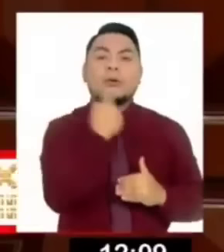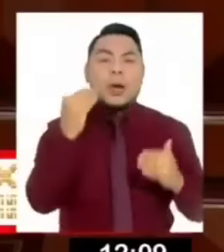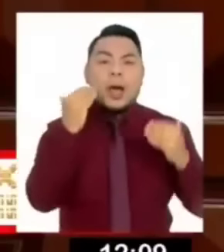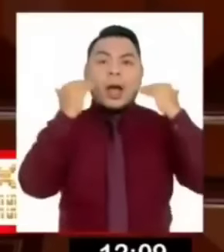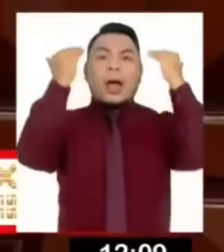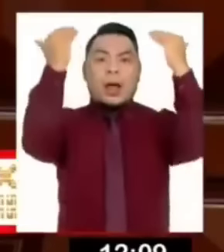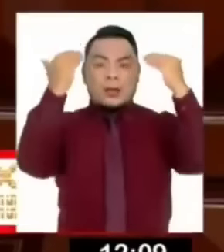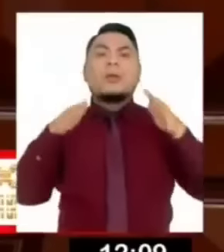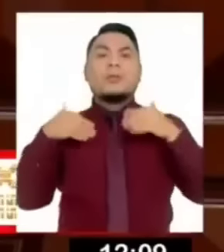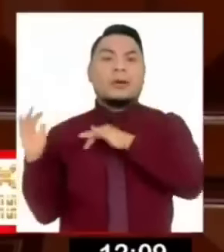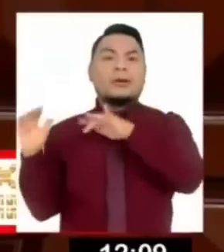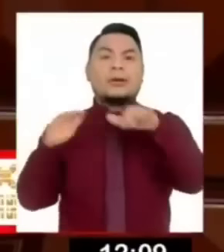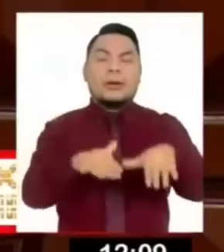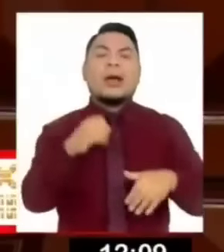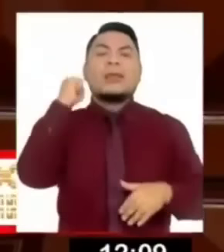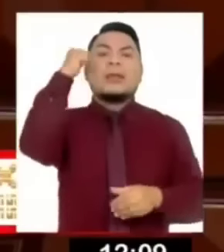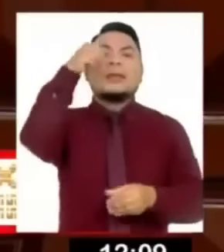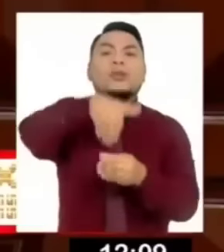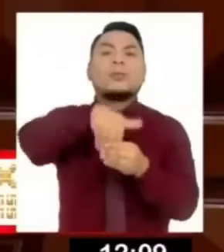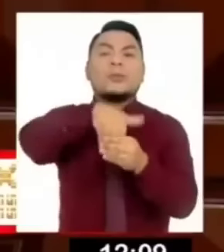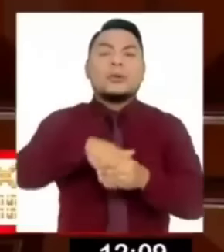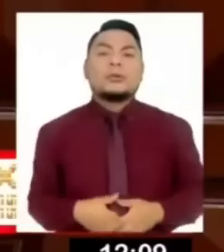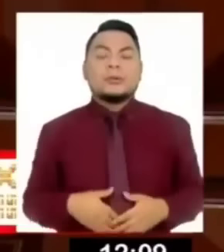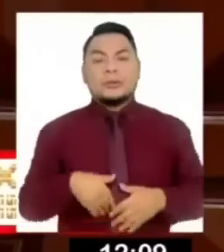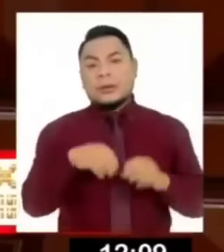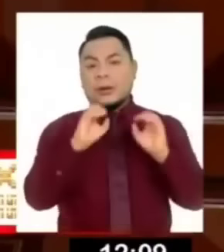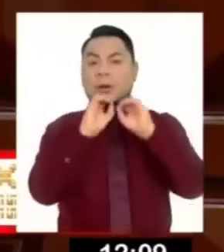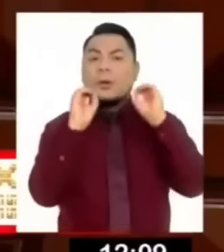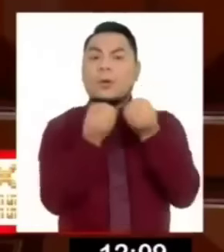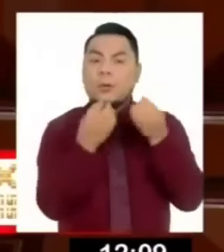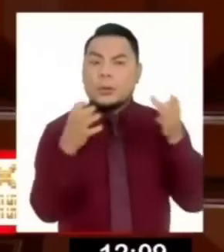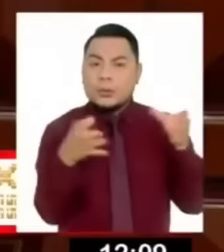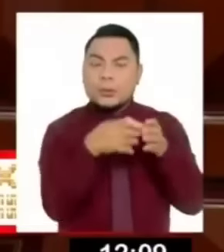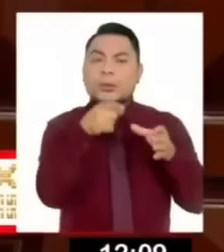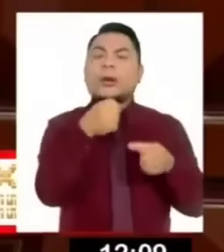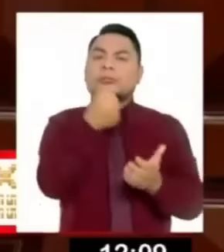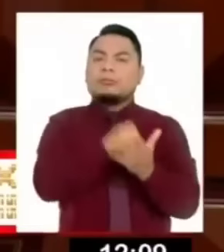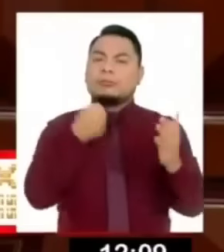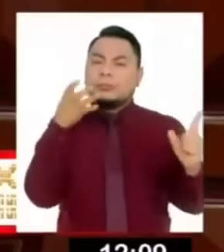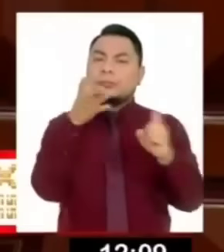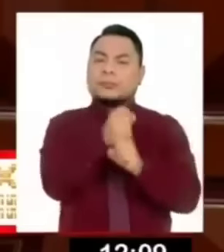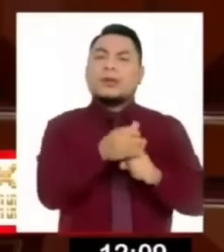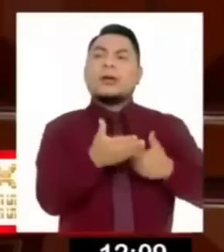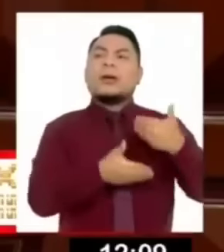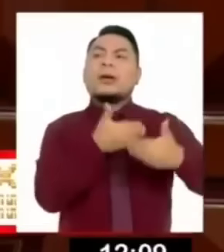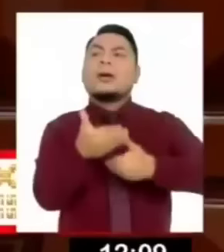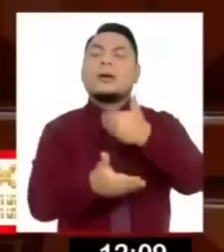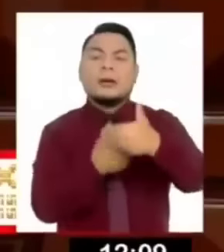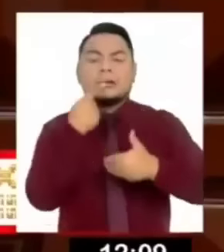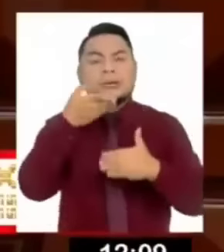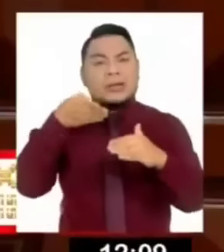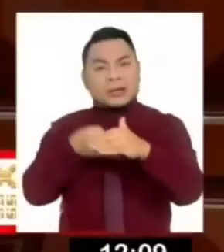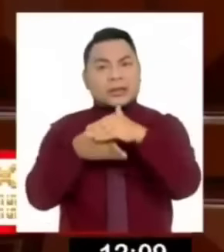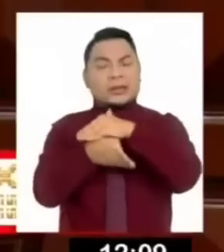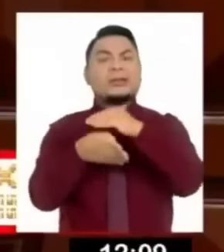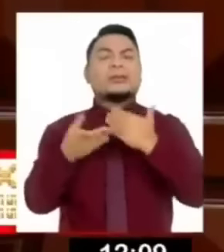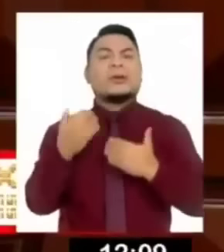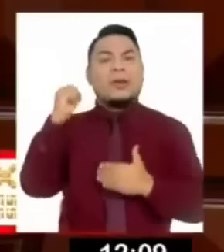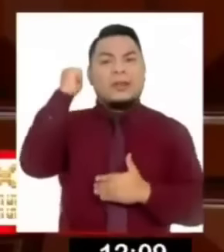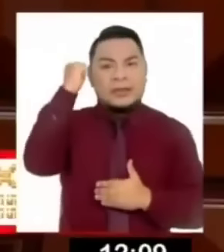el derecho al voto. La organización popular logró avances en el acceso a los